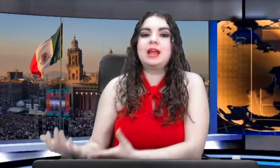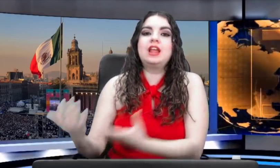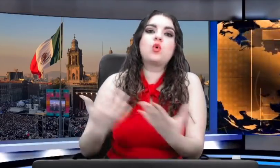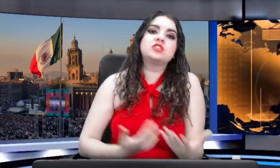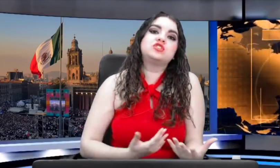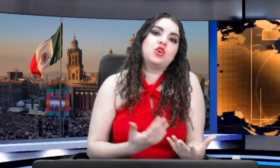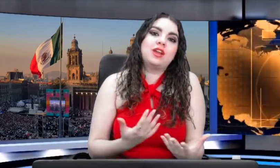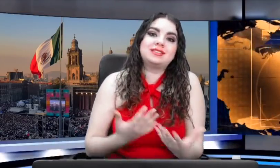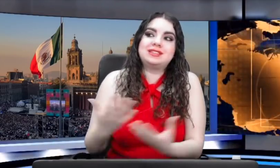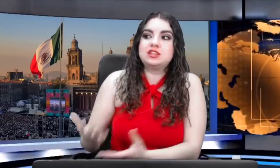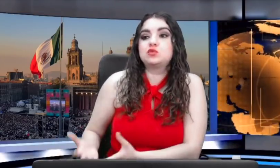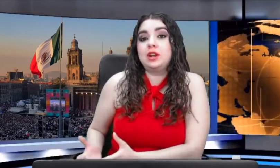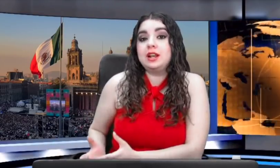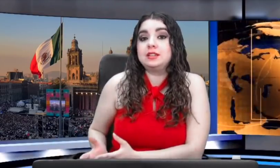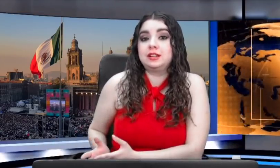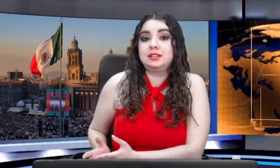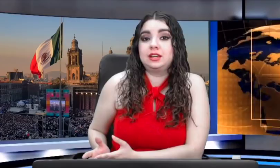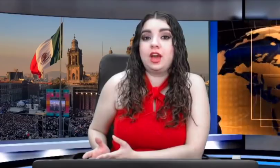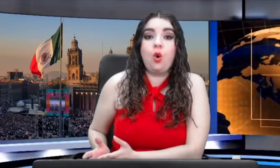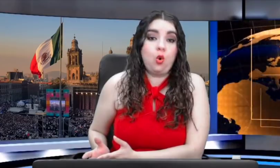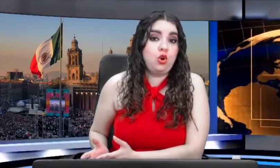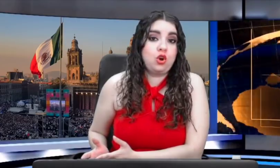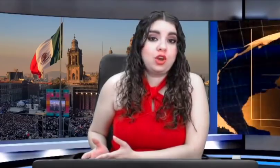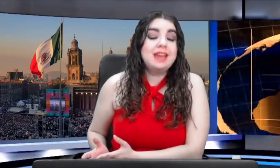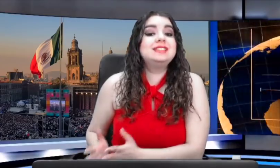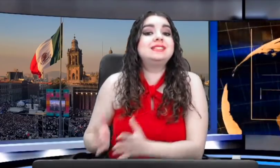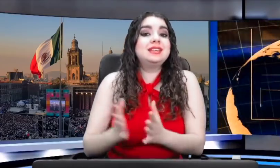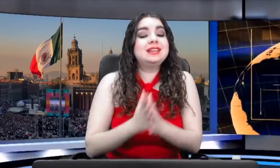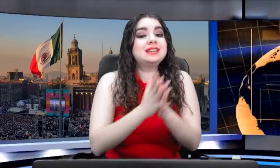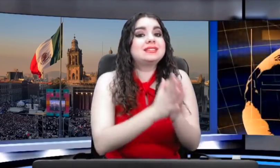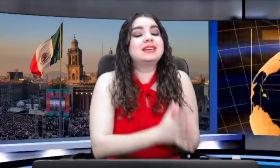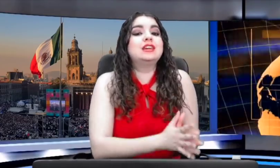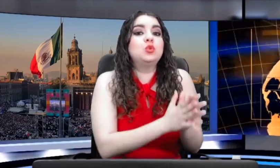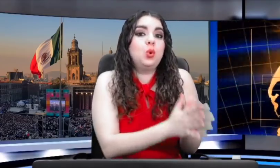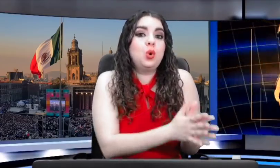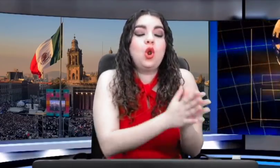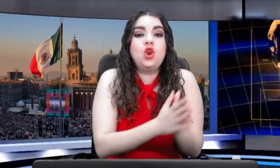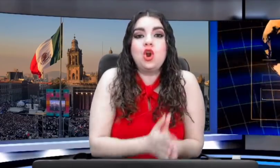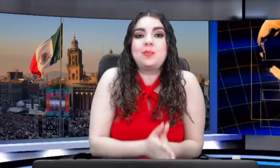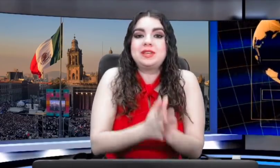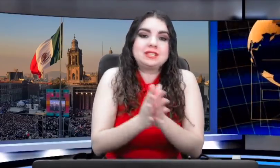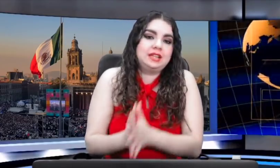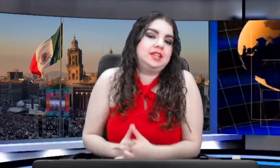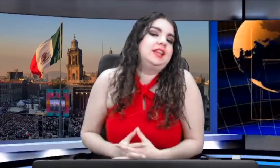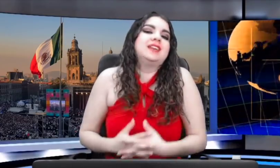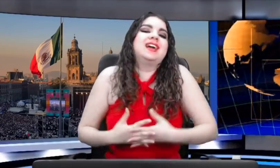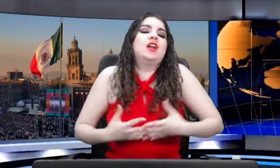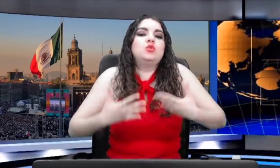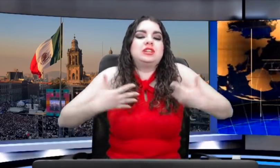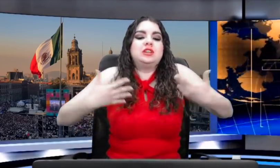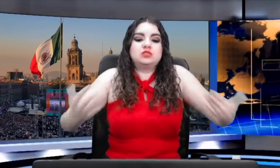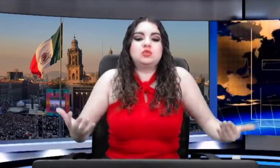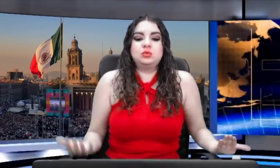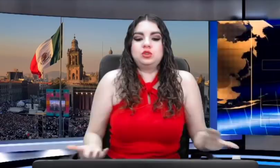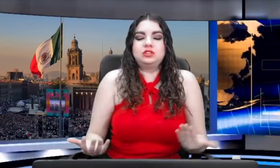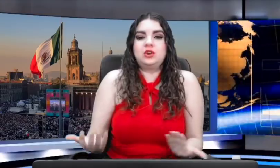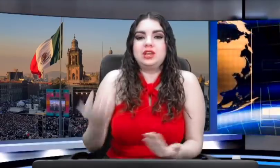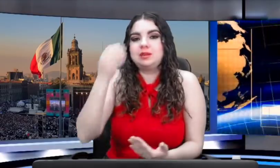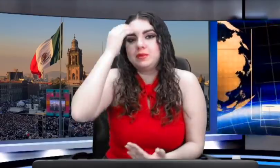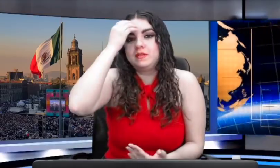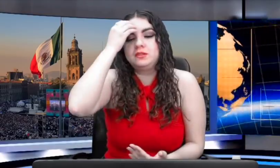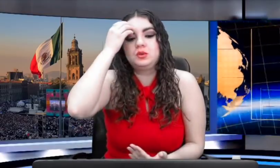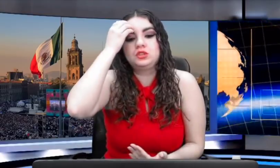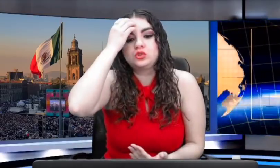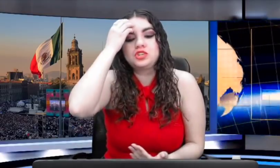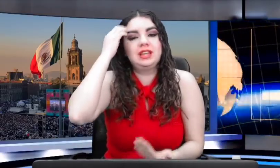y todavía le cuestiona si es buena la estrategia o no, y si tiene que seguir Hugo López Gatell. Ya lo dijimos en un video anterior